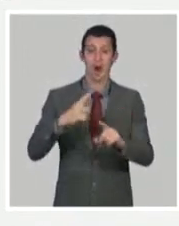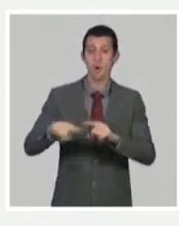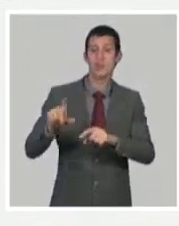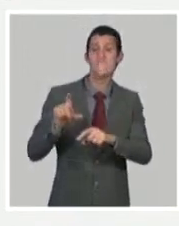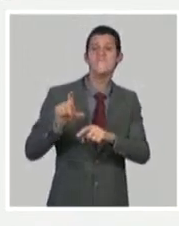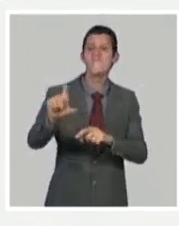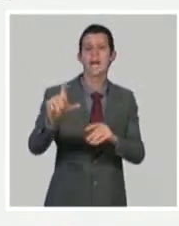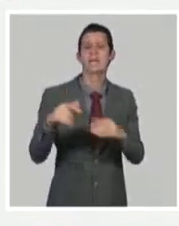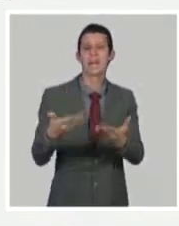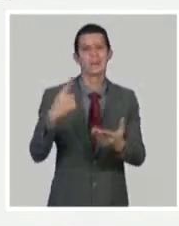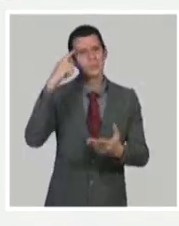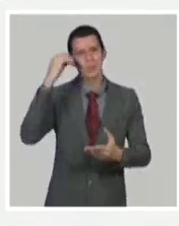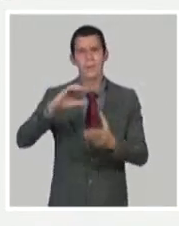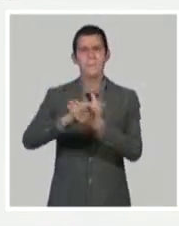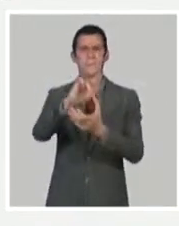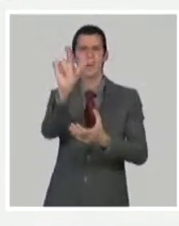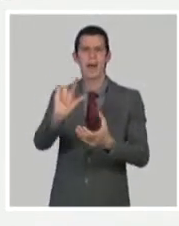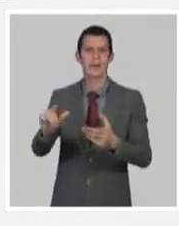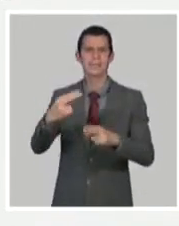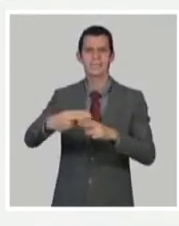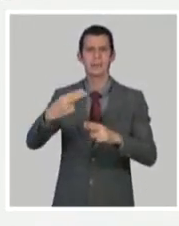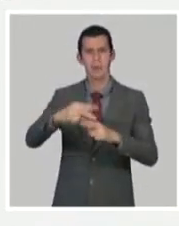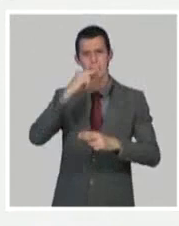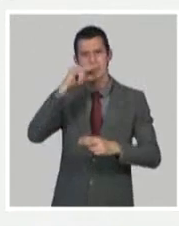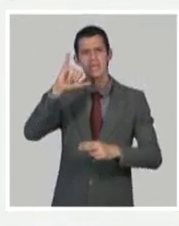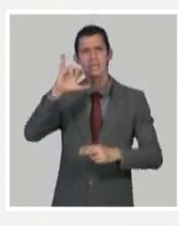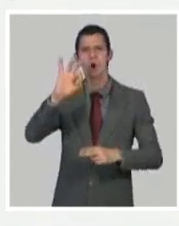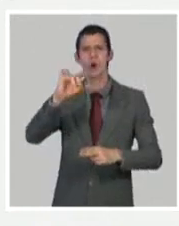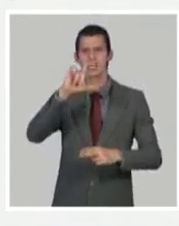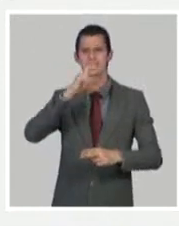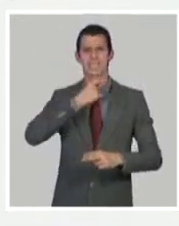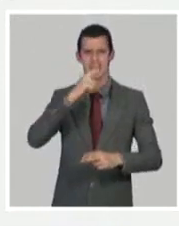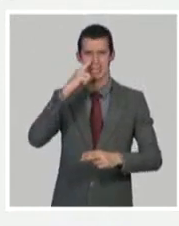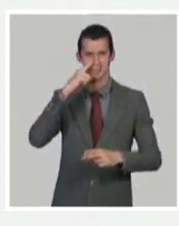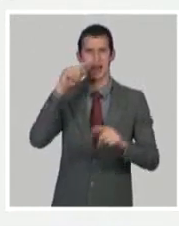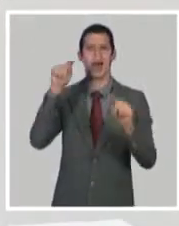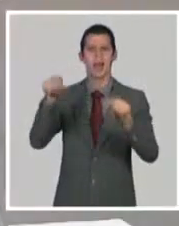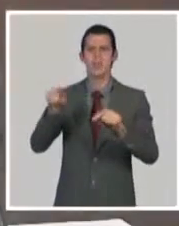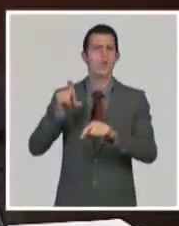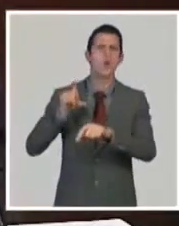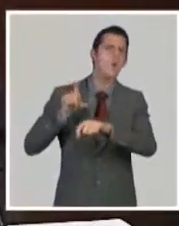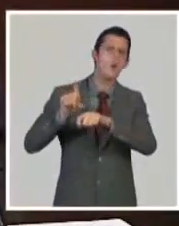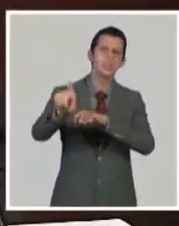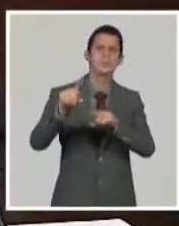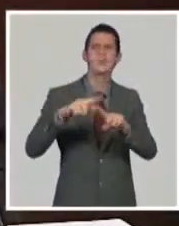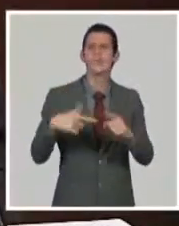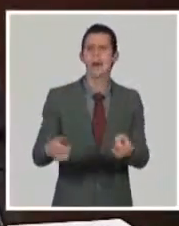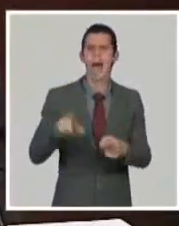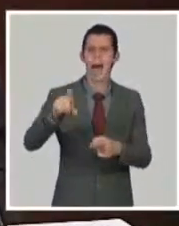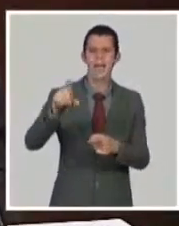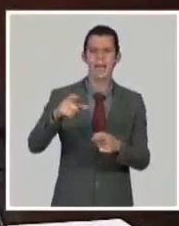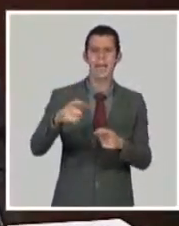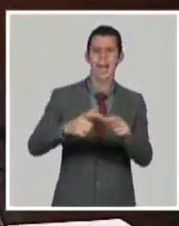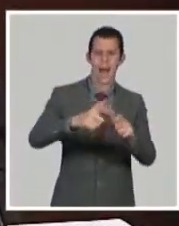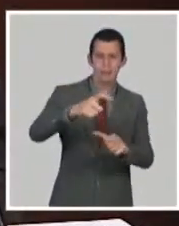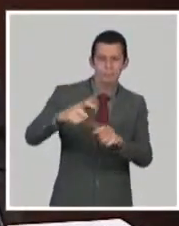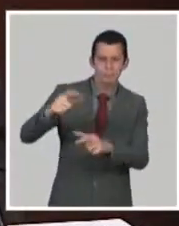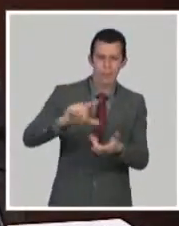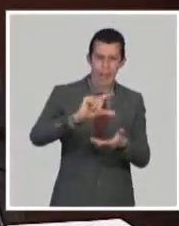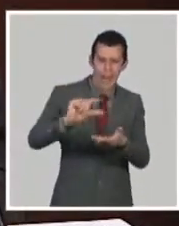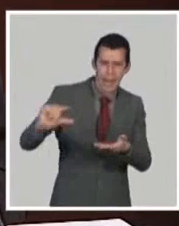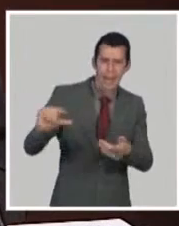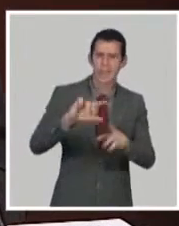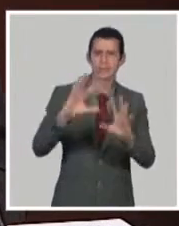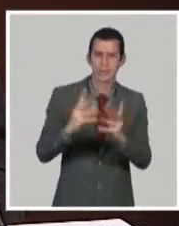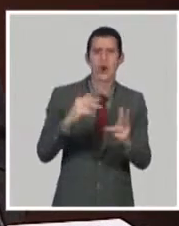Biocen y los laboratorios SAICA. Podemos compartir con nuestro pueblo que durante el desarrollo de los candidatos vacunales,